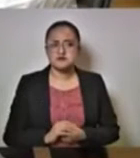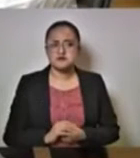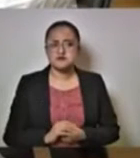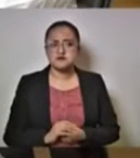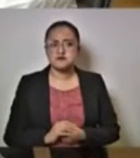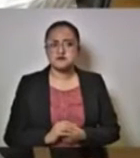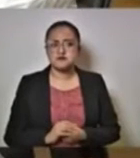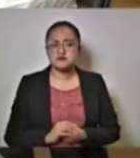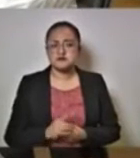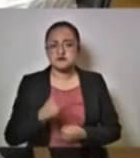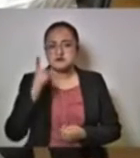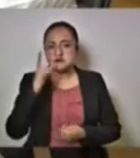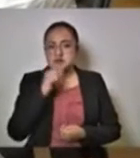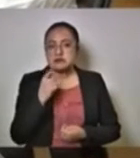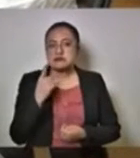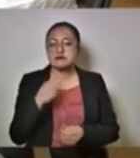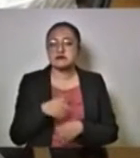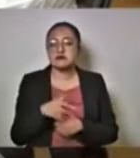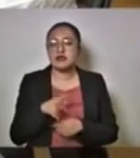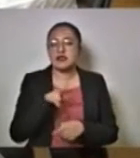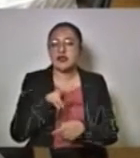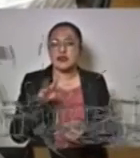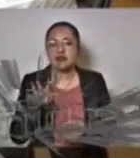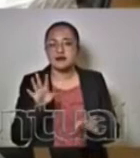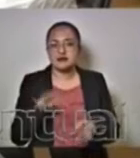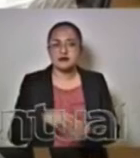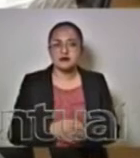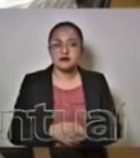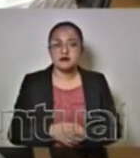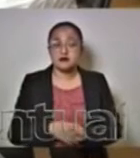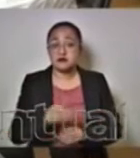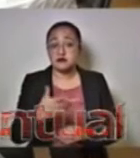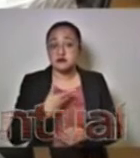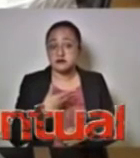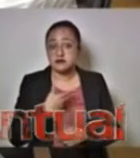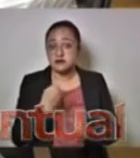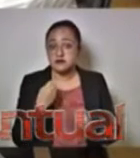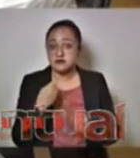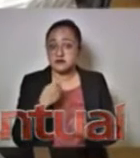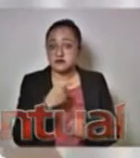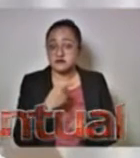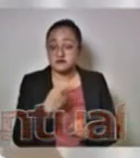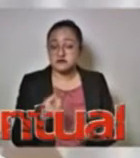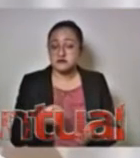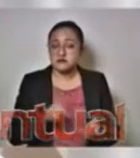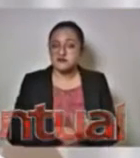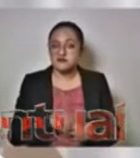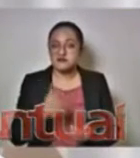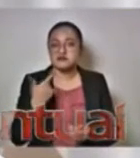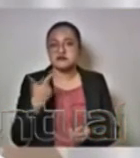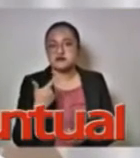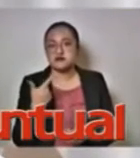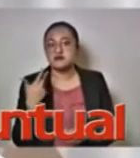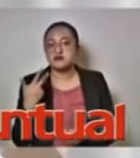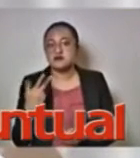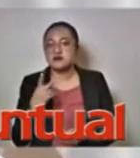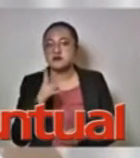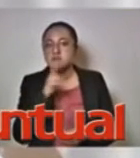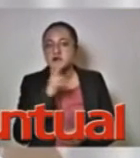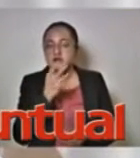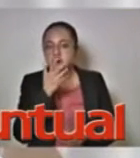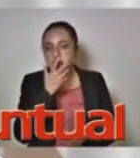de fallo por un número ya tiene expresión porque tiene siete u ocho ventiladores